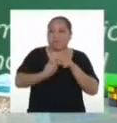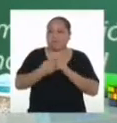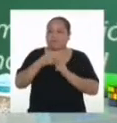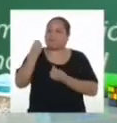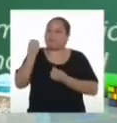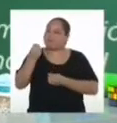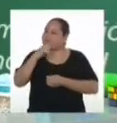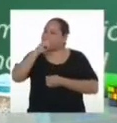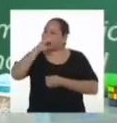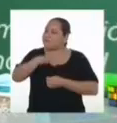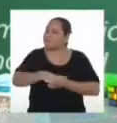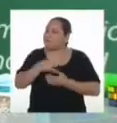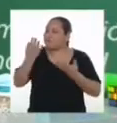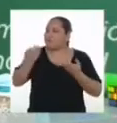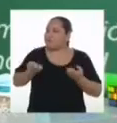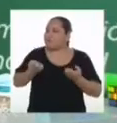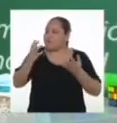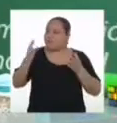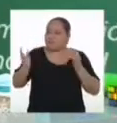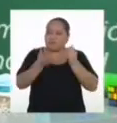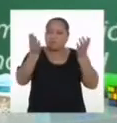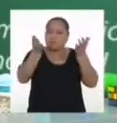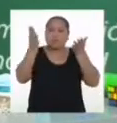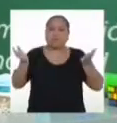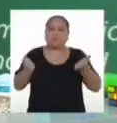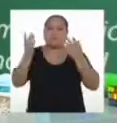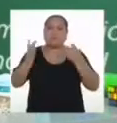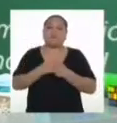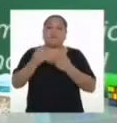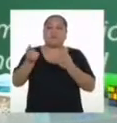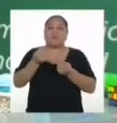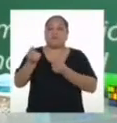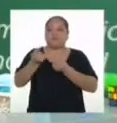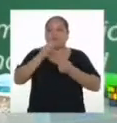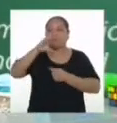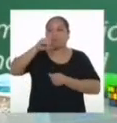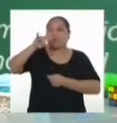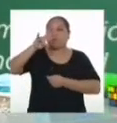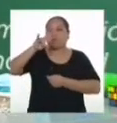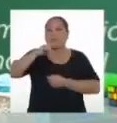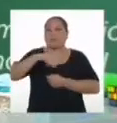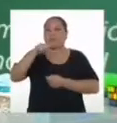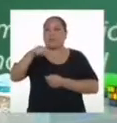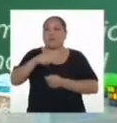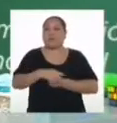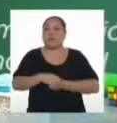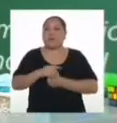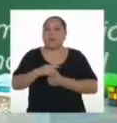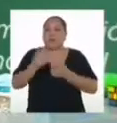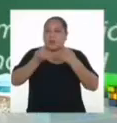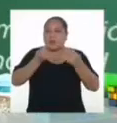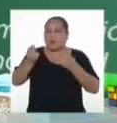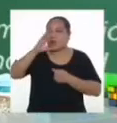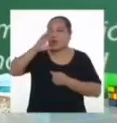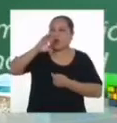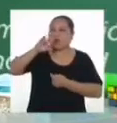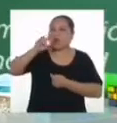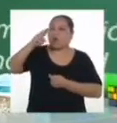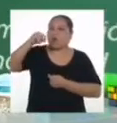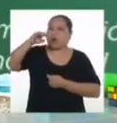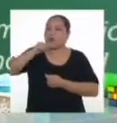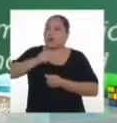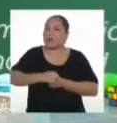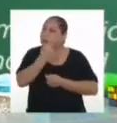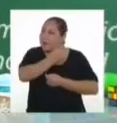Podríamos decir que si queremos promover la participación de la población en la gestión de las cuencas, Primero, es necesario que cada persona